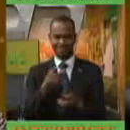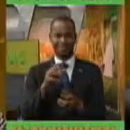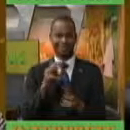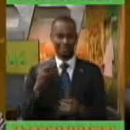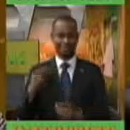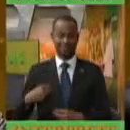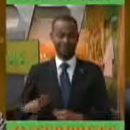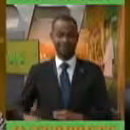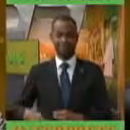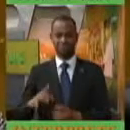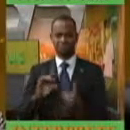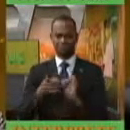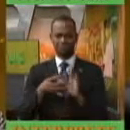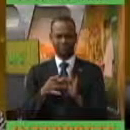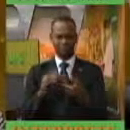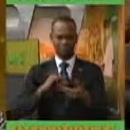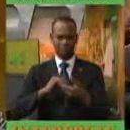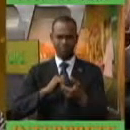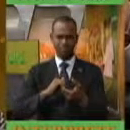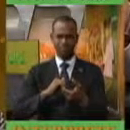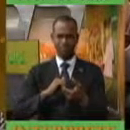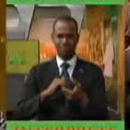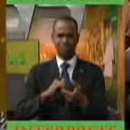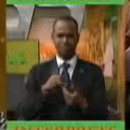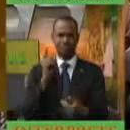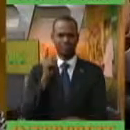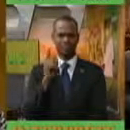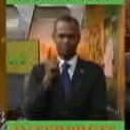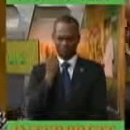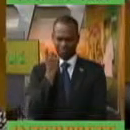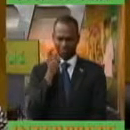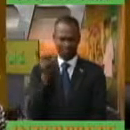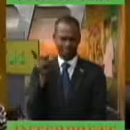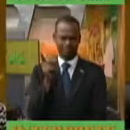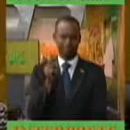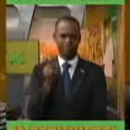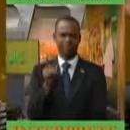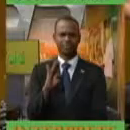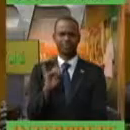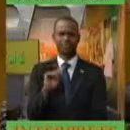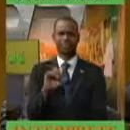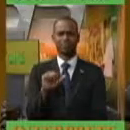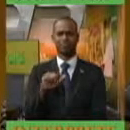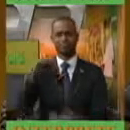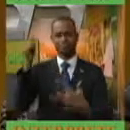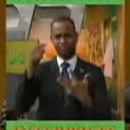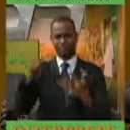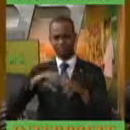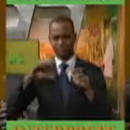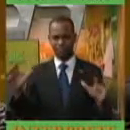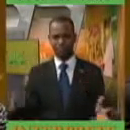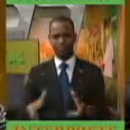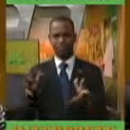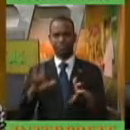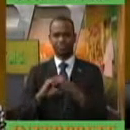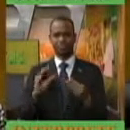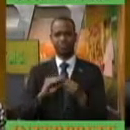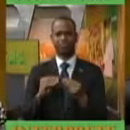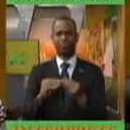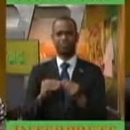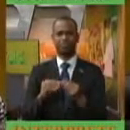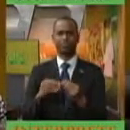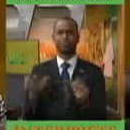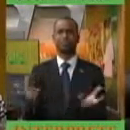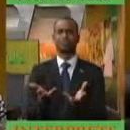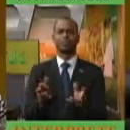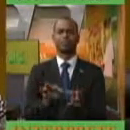CONADIS, porque creo que, y tú lo decías, de alguna manera ellos todos han insistido en un elemento que